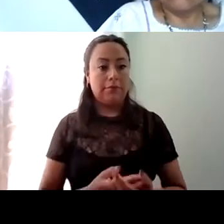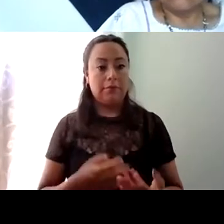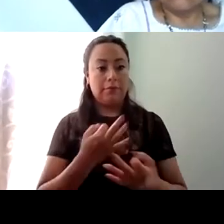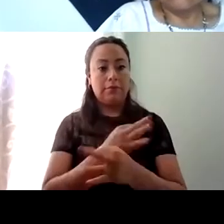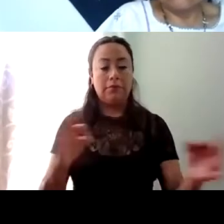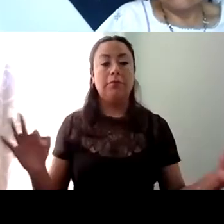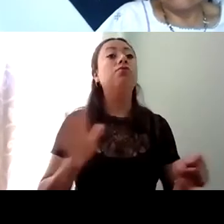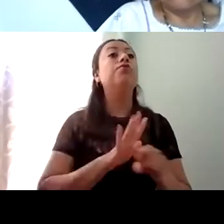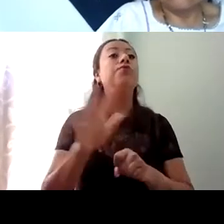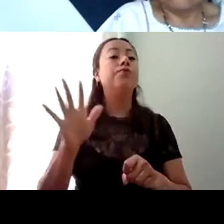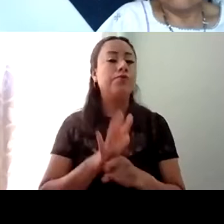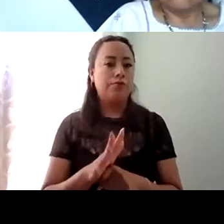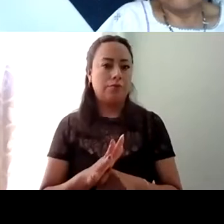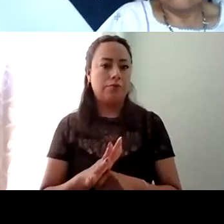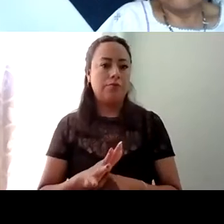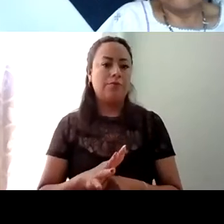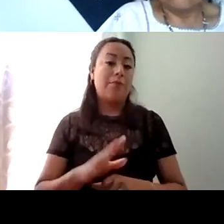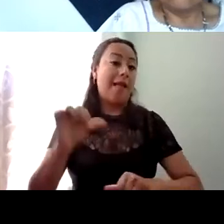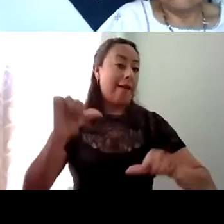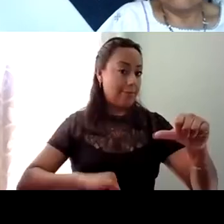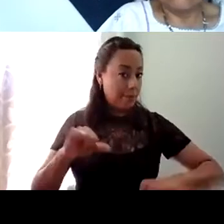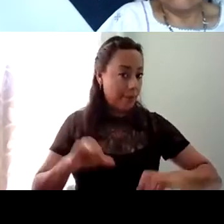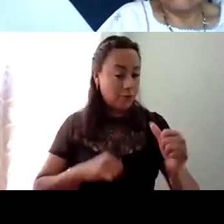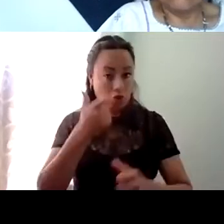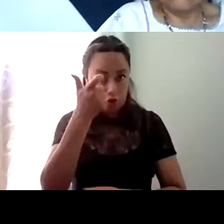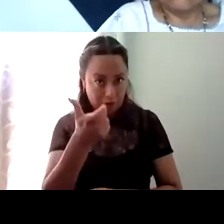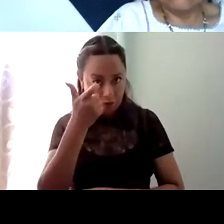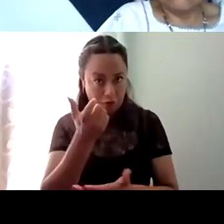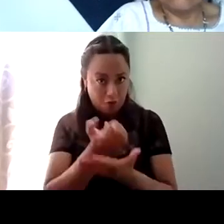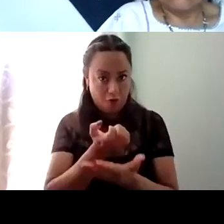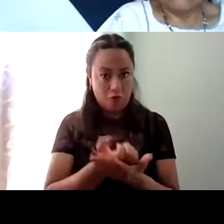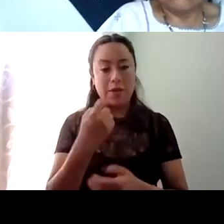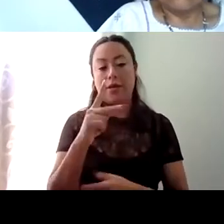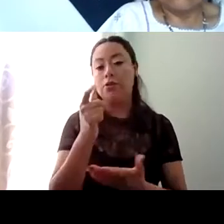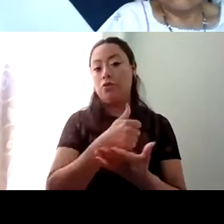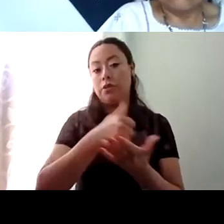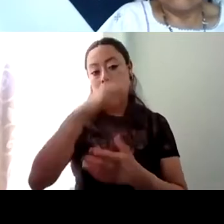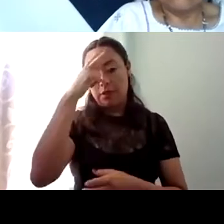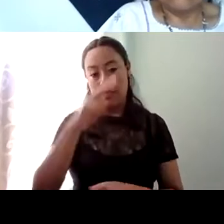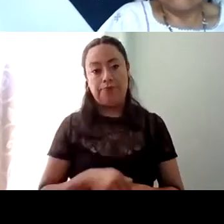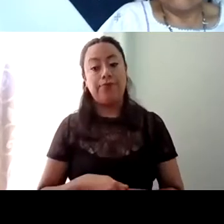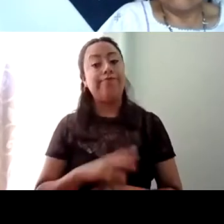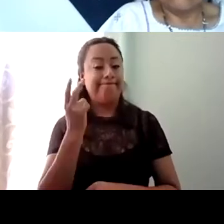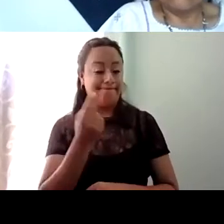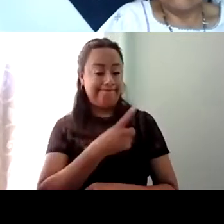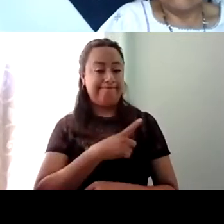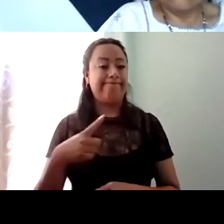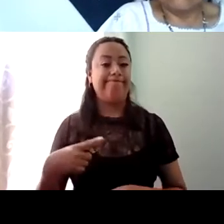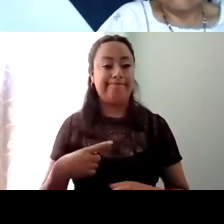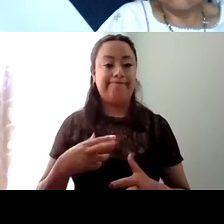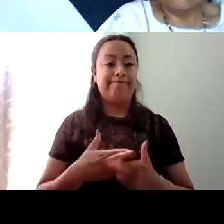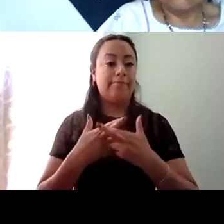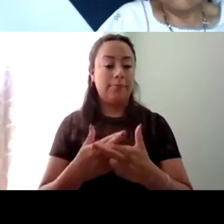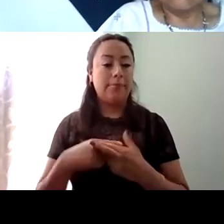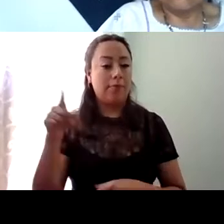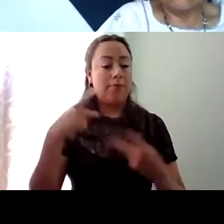reactivación económica de la ciudad, que debe de incluir como parte fundamental a las personas trabajadoras en empleo informal. No